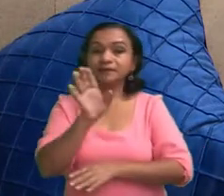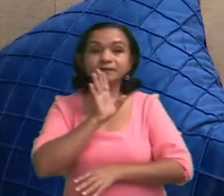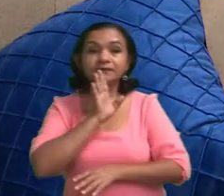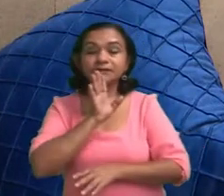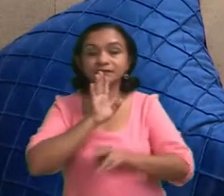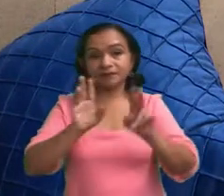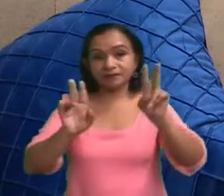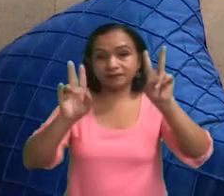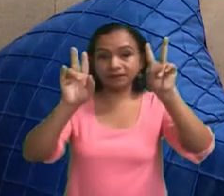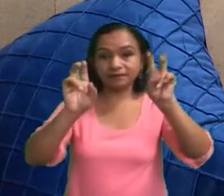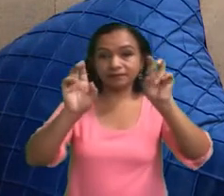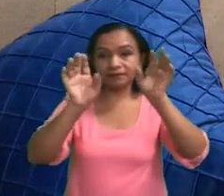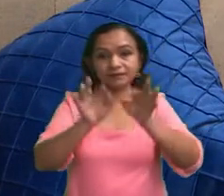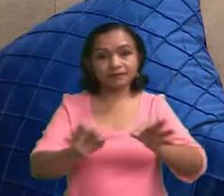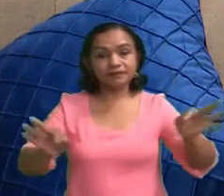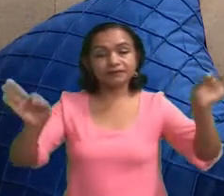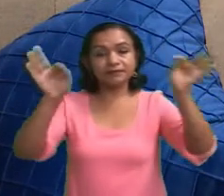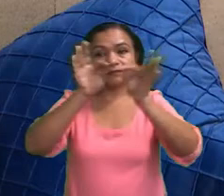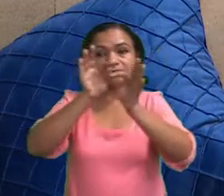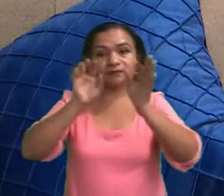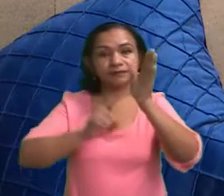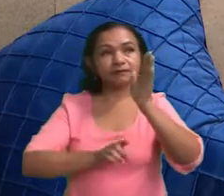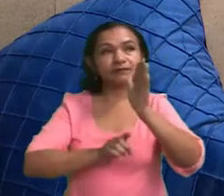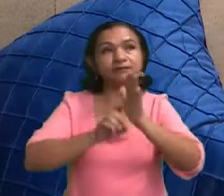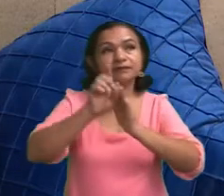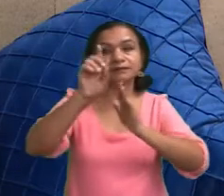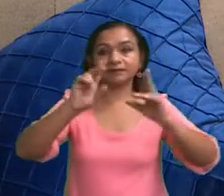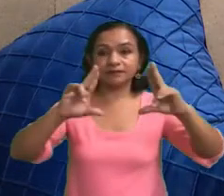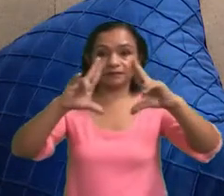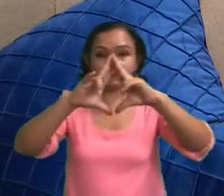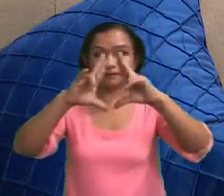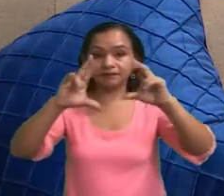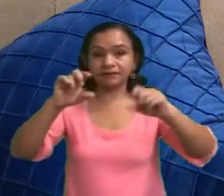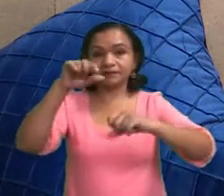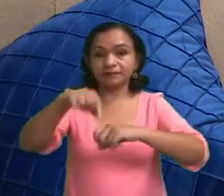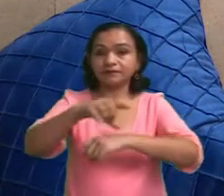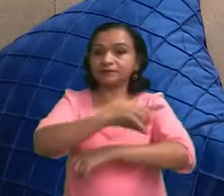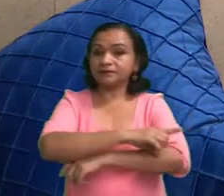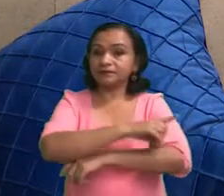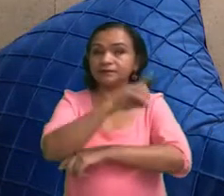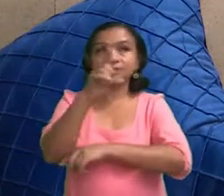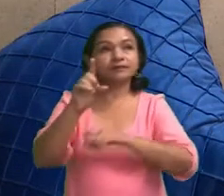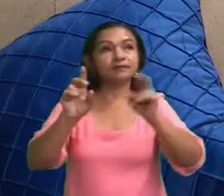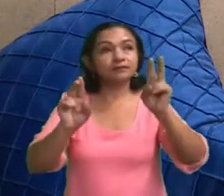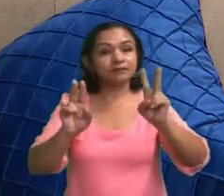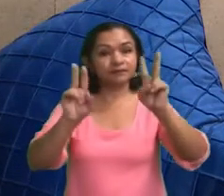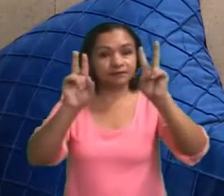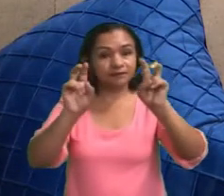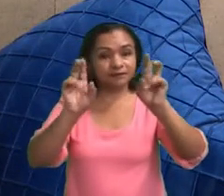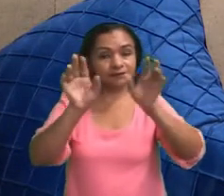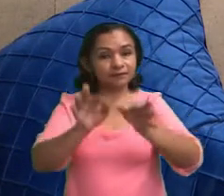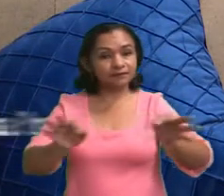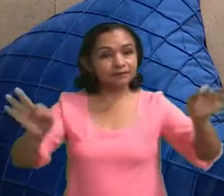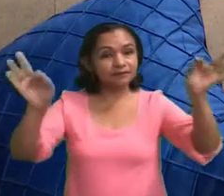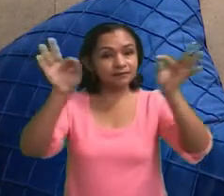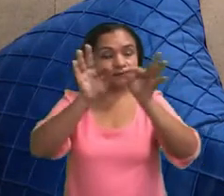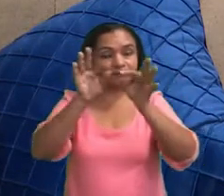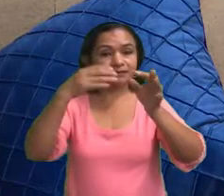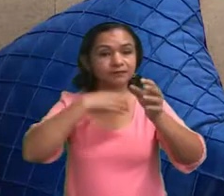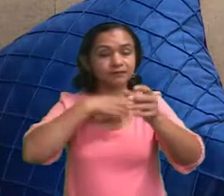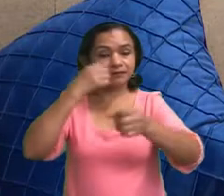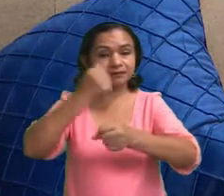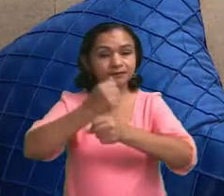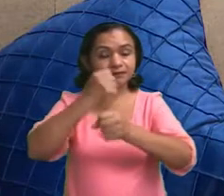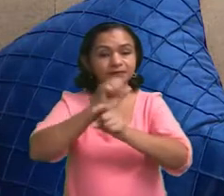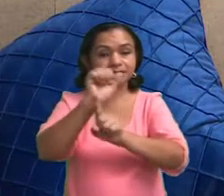temas muy importantes para el desarrollo de nuestra nación. Hoy, un tema vital dentro del quehacer legislativo de